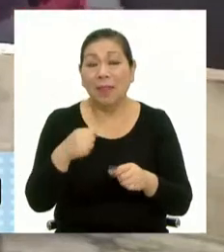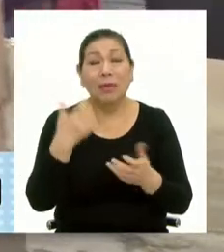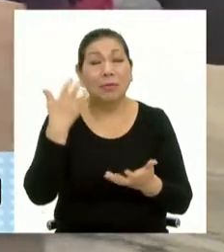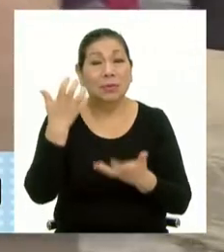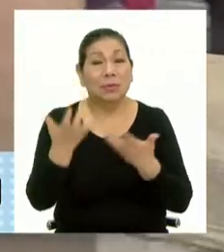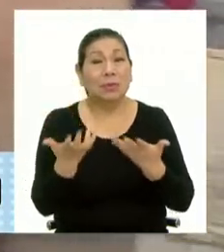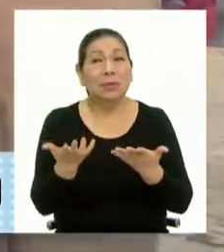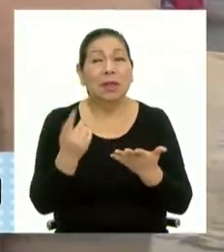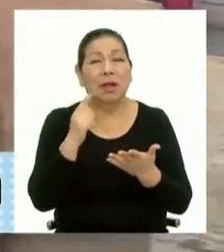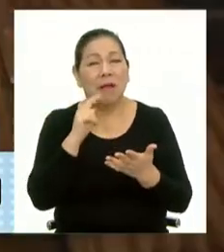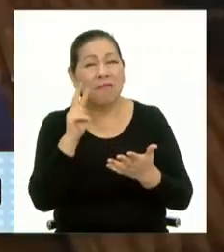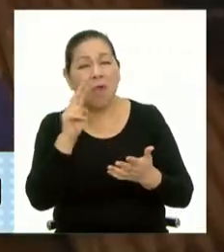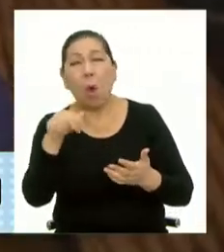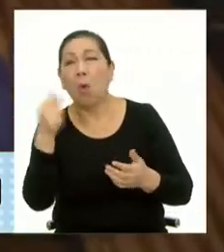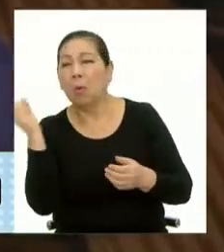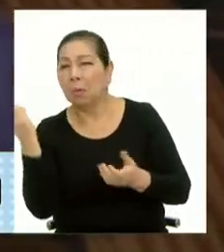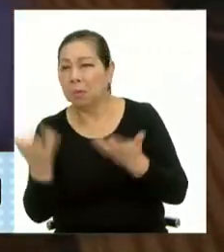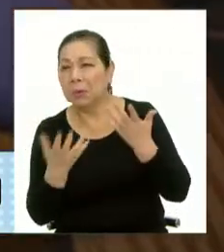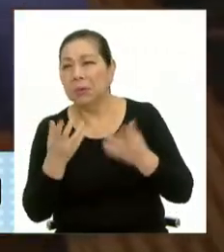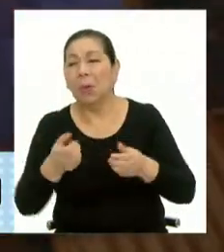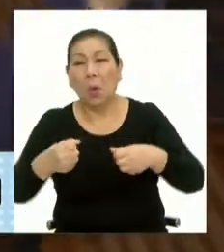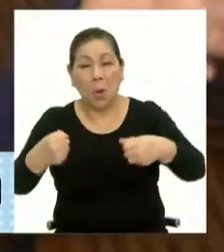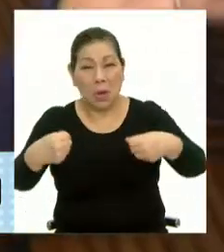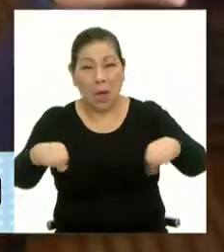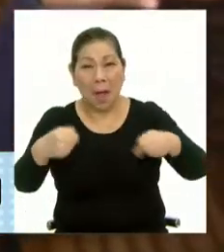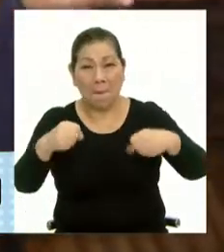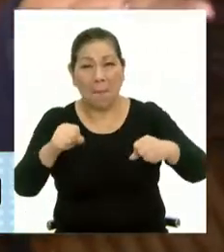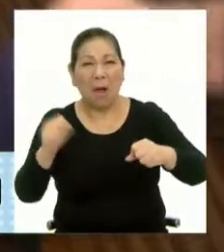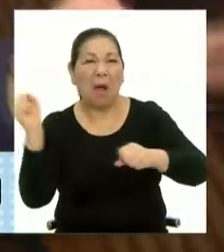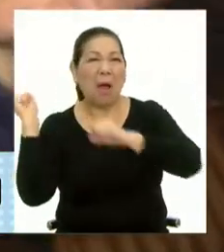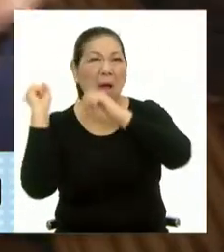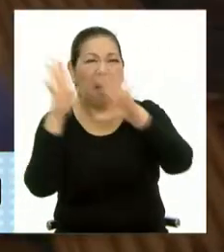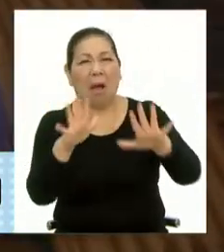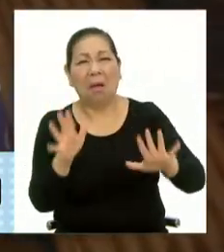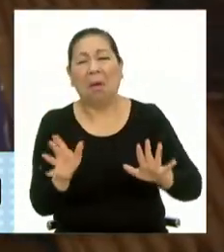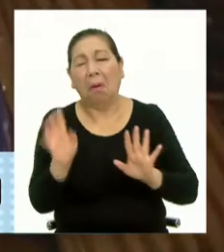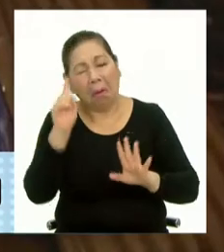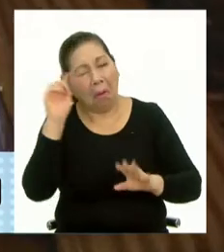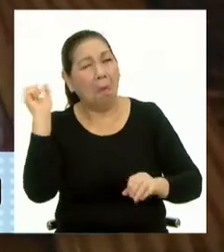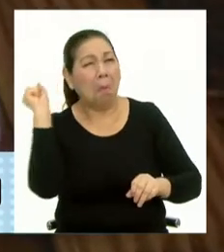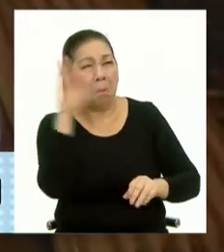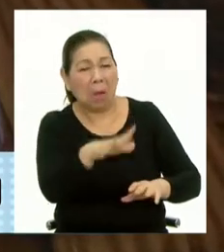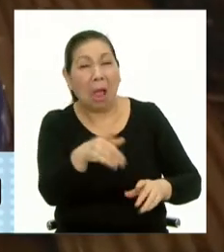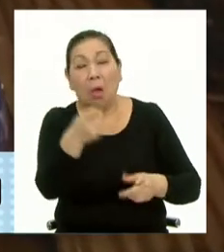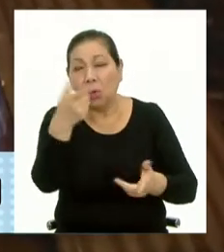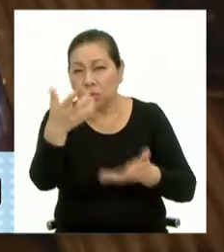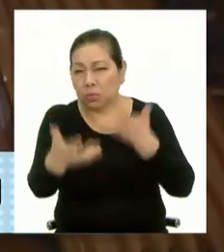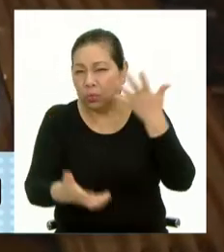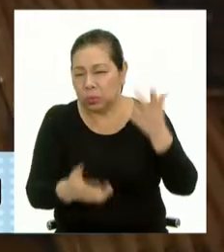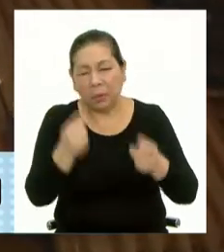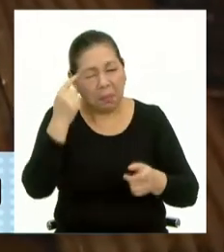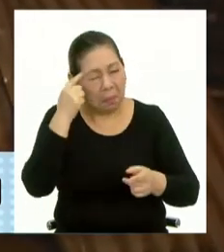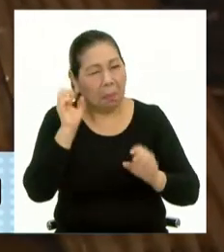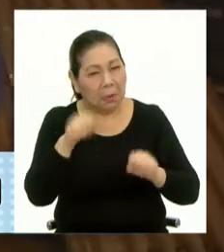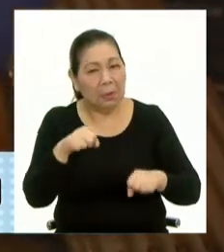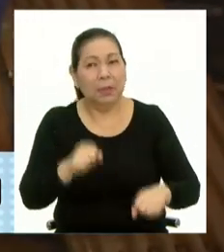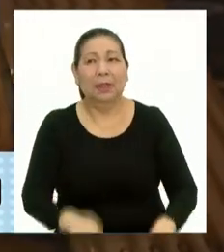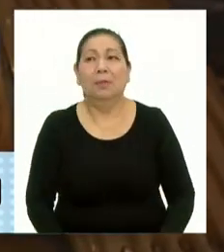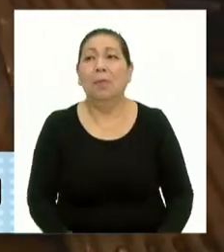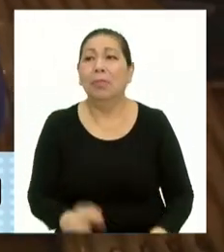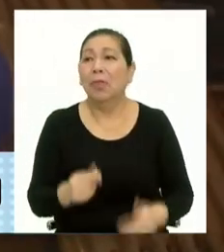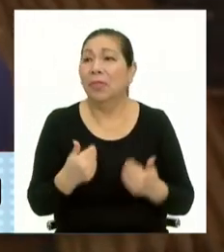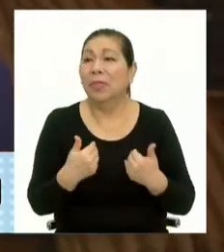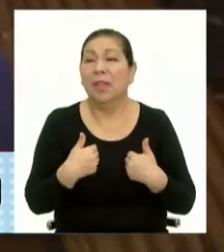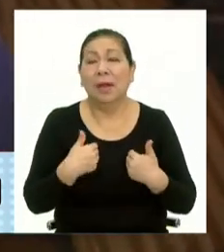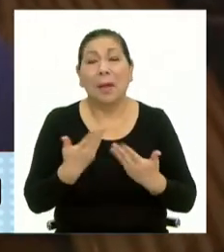incendio fue provocado. Porque pasó una moto y ha tirado algo. Y ahí nomás empezó el fuego. Y no